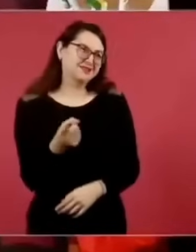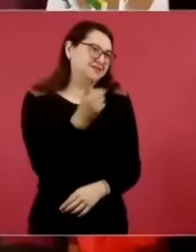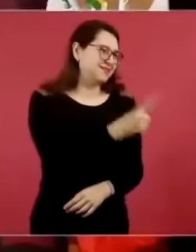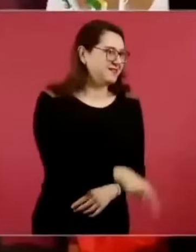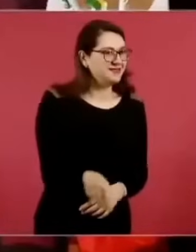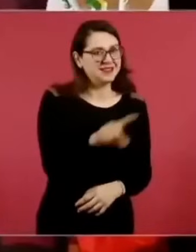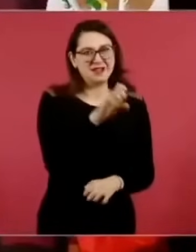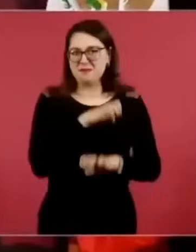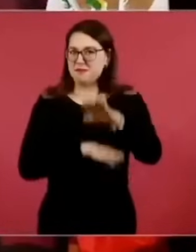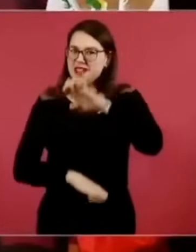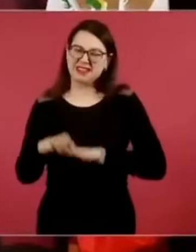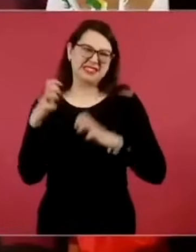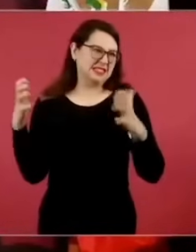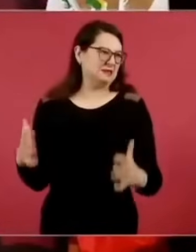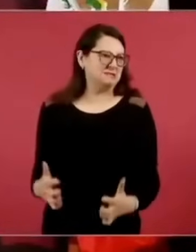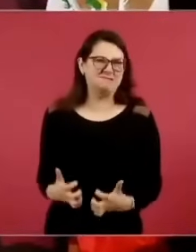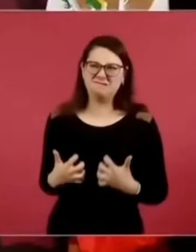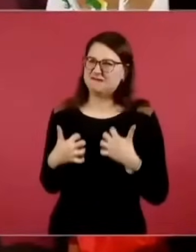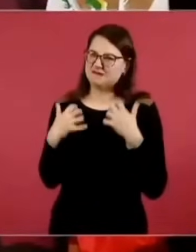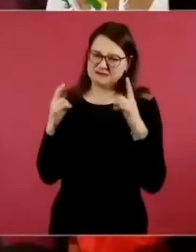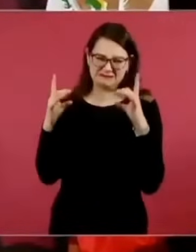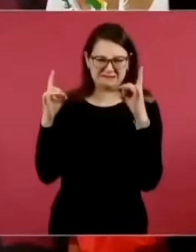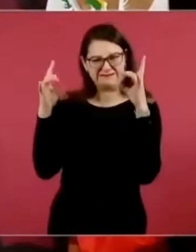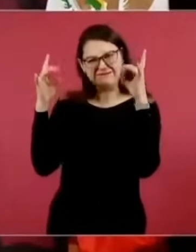Monterrey, muy fuerte.